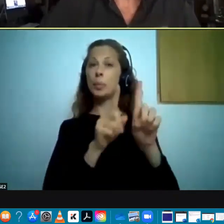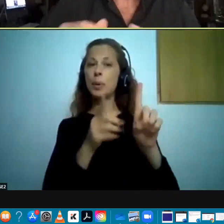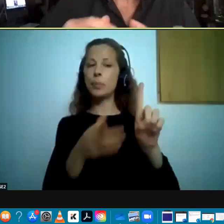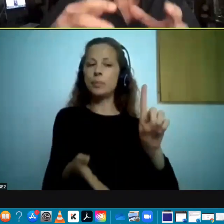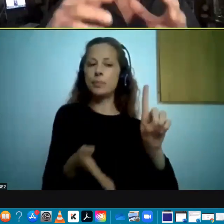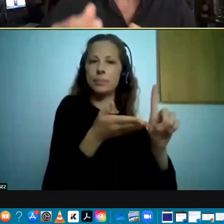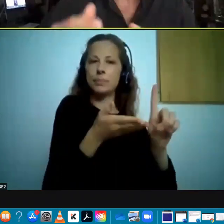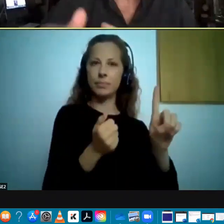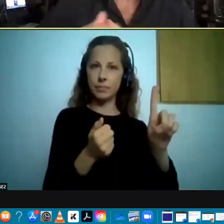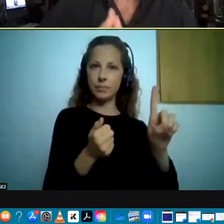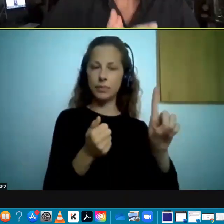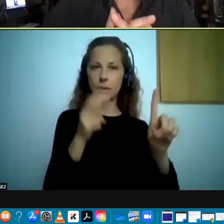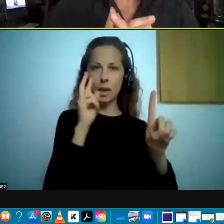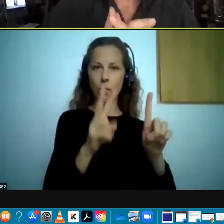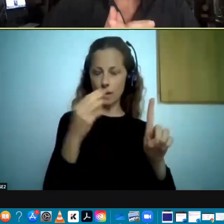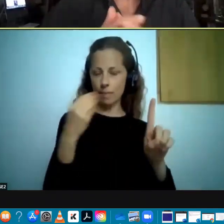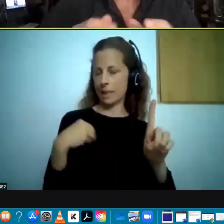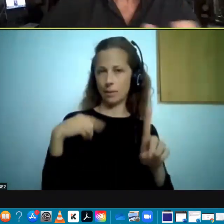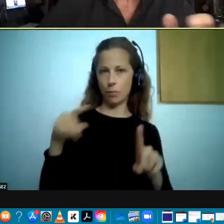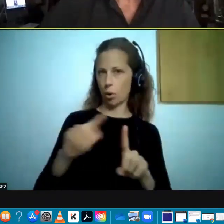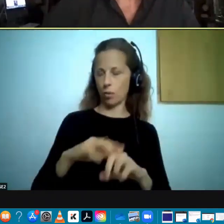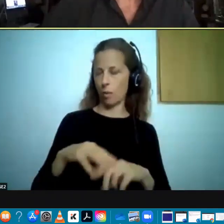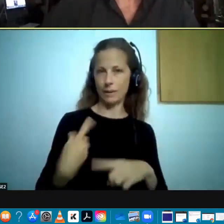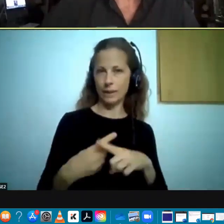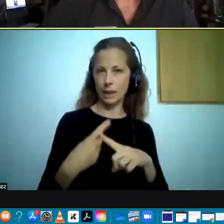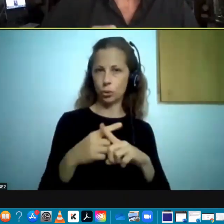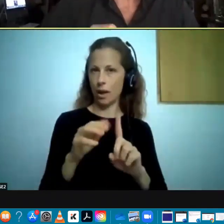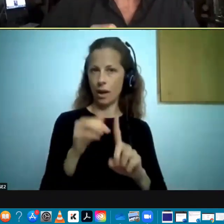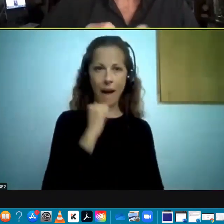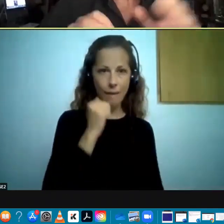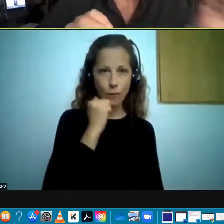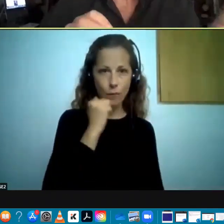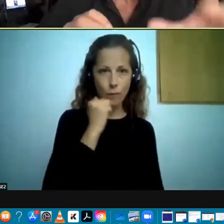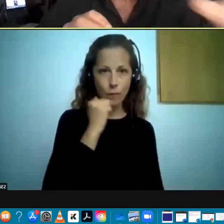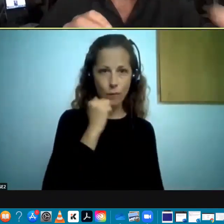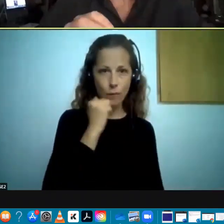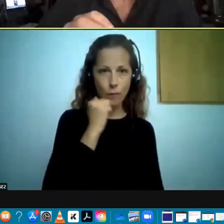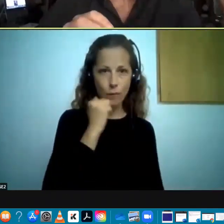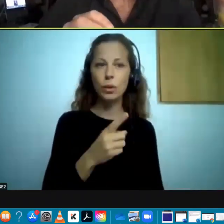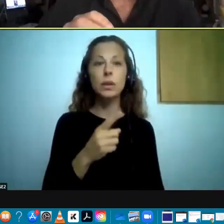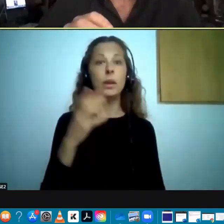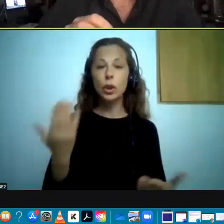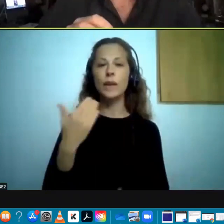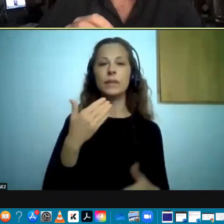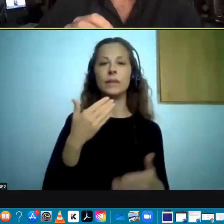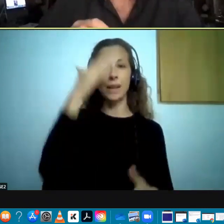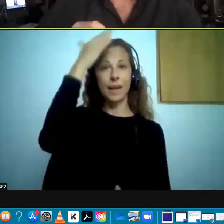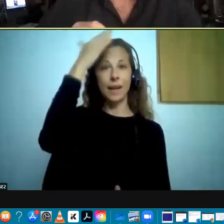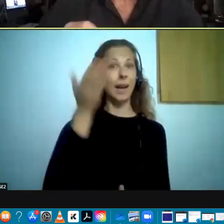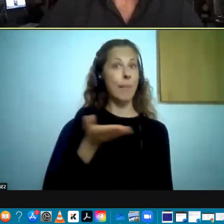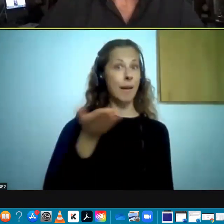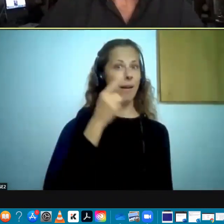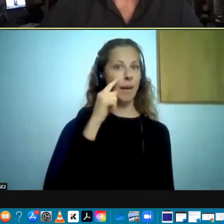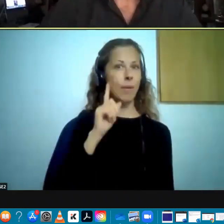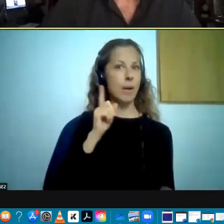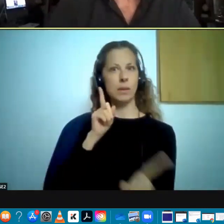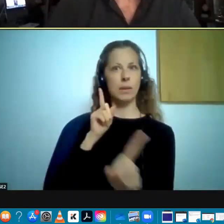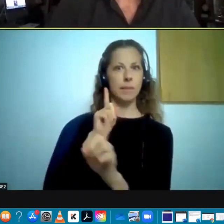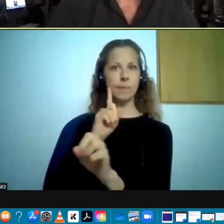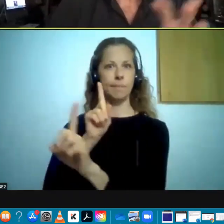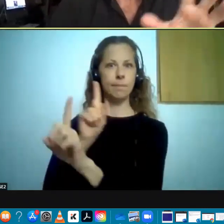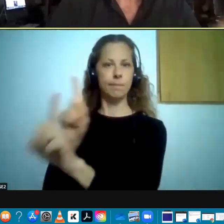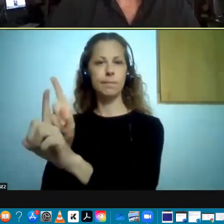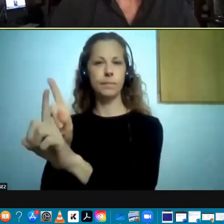conducta agresiva, violenta por parte del cliente, la camarera se va detrás de él, lo sujeta,